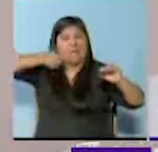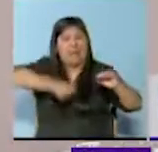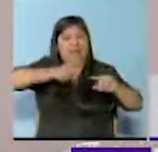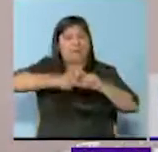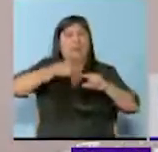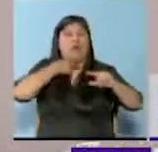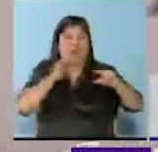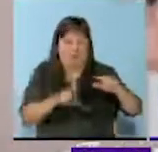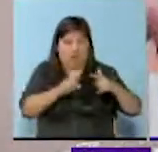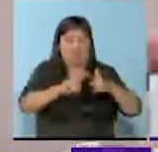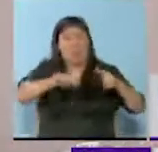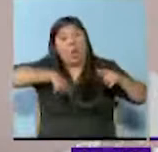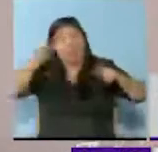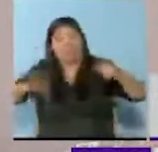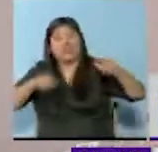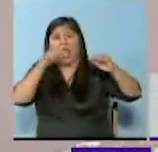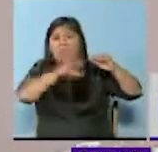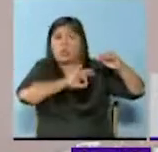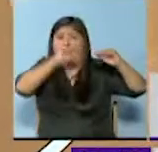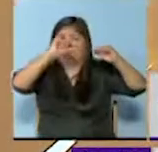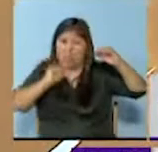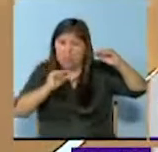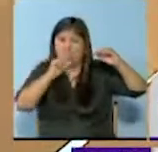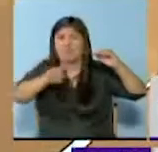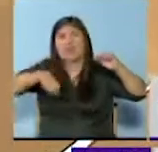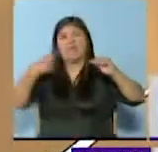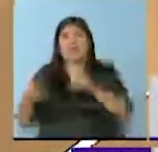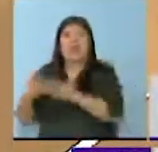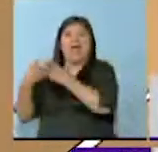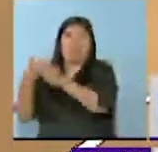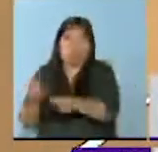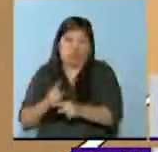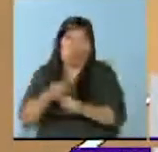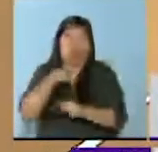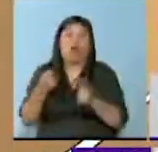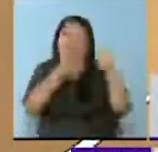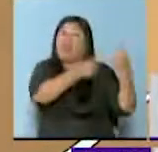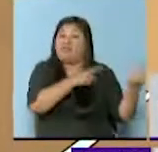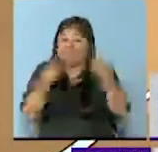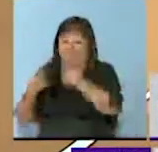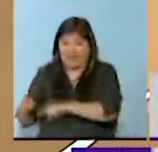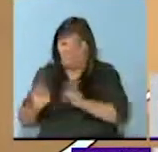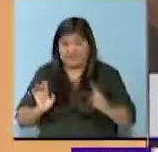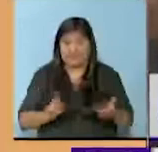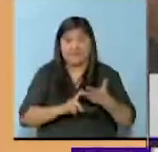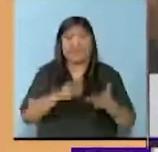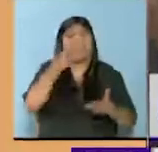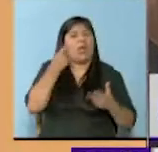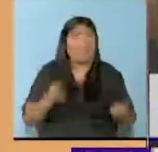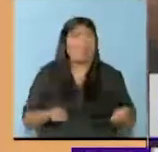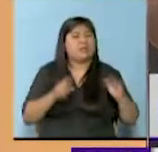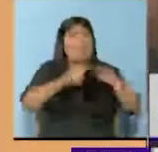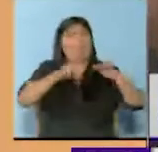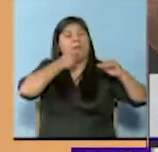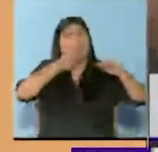se habla de que de estos 2.800, entonces... Espera, porque después lo que bajan también es el máximo.